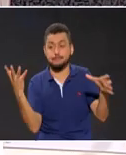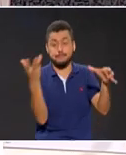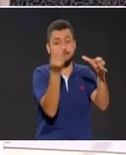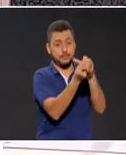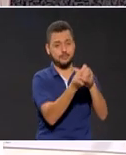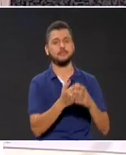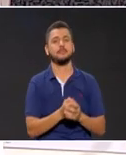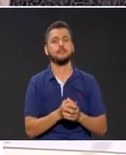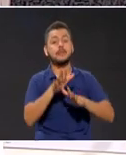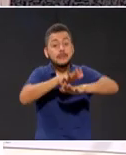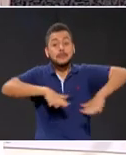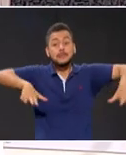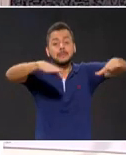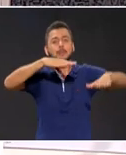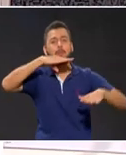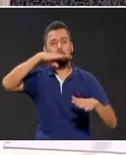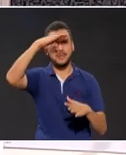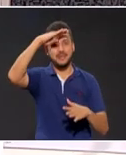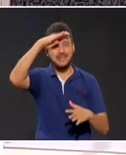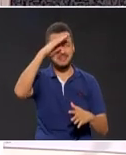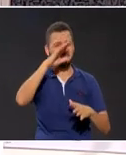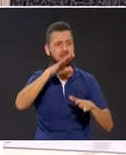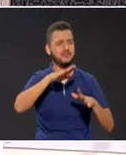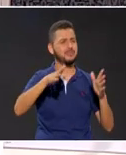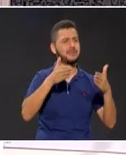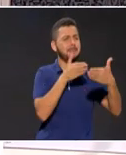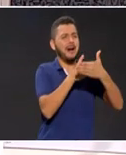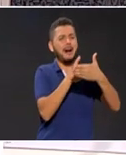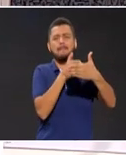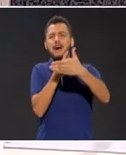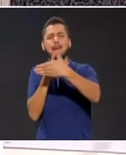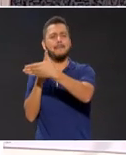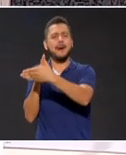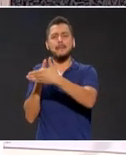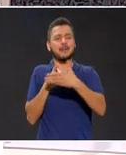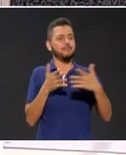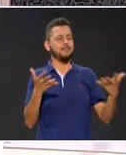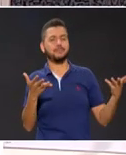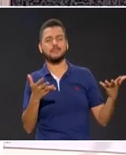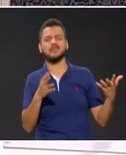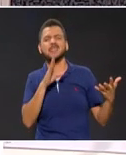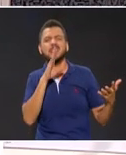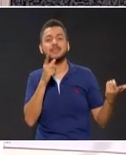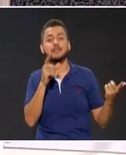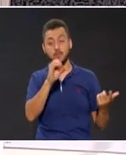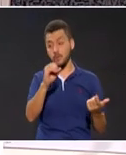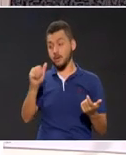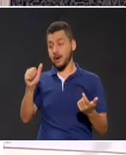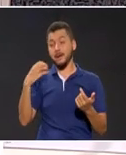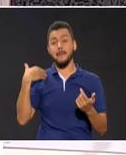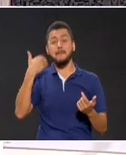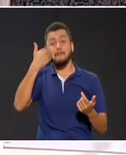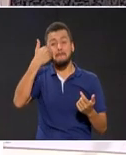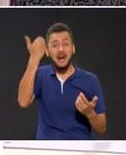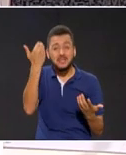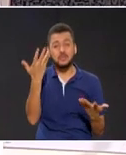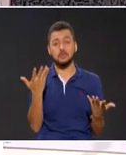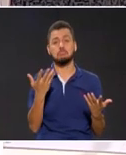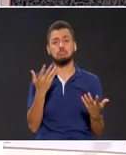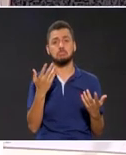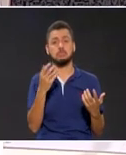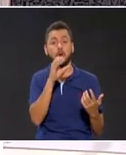público actualmente en Medellín pues hay muchas dificultades y muchas fronteras, no solamente para los adultos mayores, sino para cualquier peatón de la